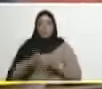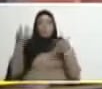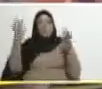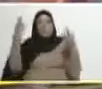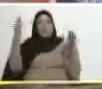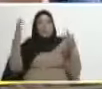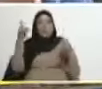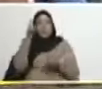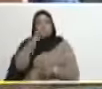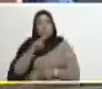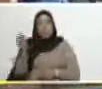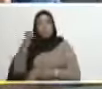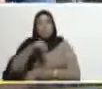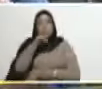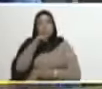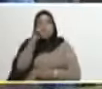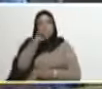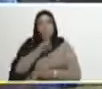por mucho tiempo.